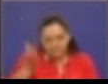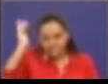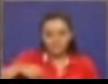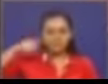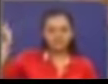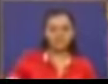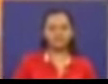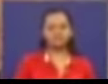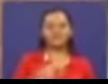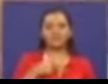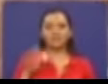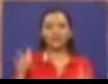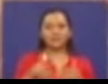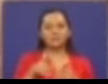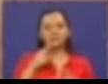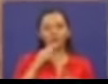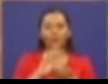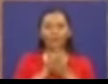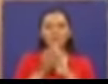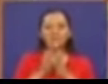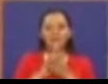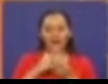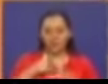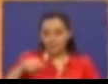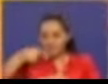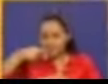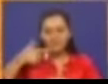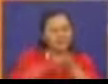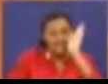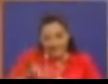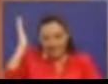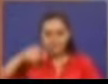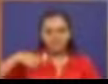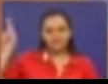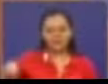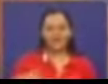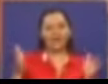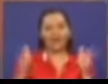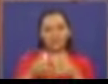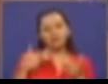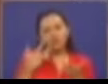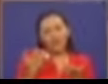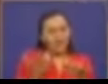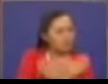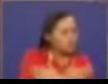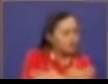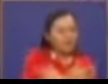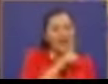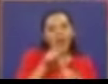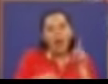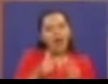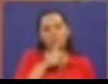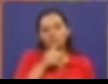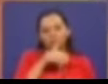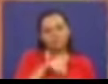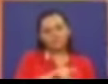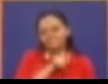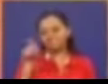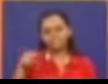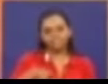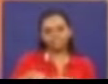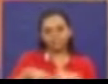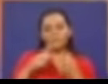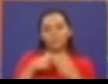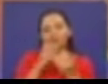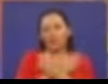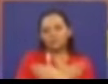Entonces la gente va a creer que solo fui por los mitas, ¿no? Pero tenía que llegar al enlace. Quería verlos a todos. Muchos no van al almuerzo, así que quería